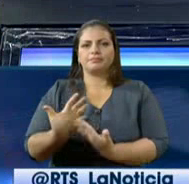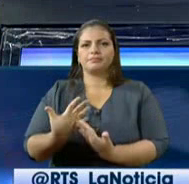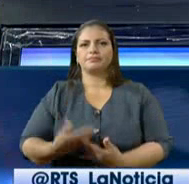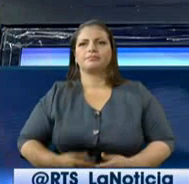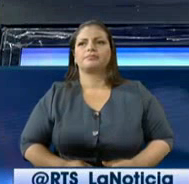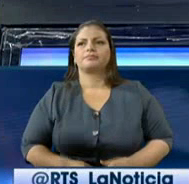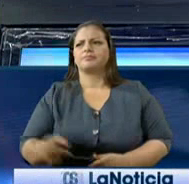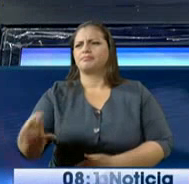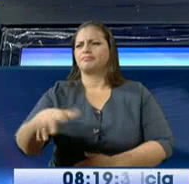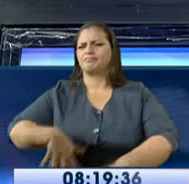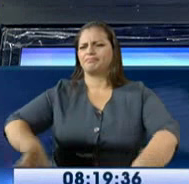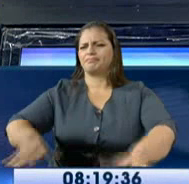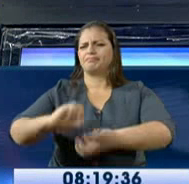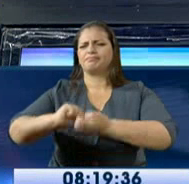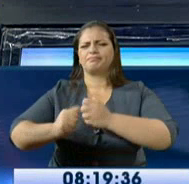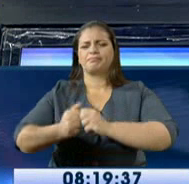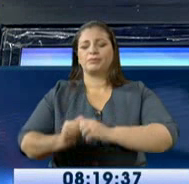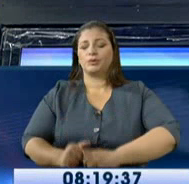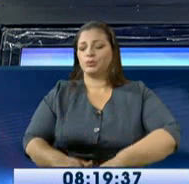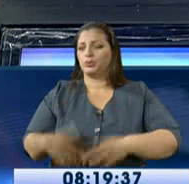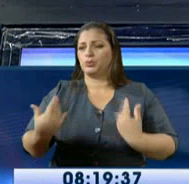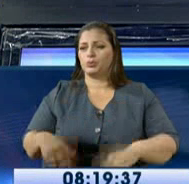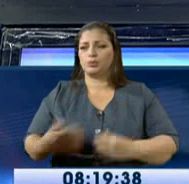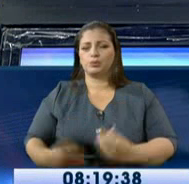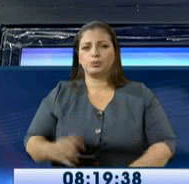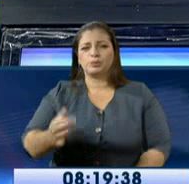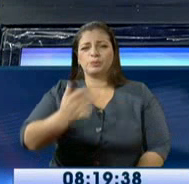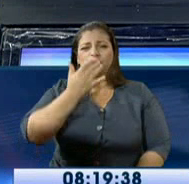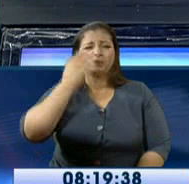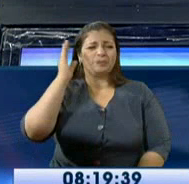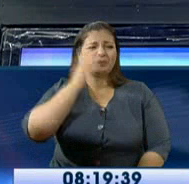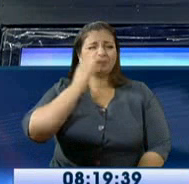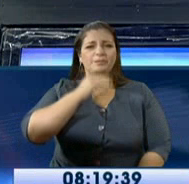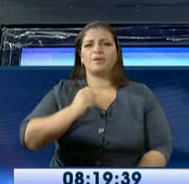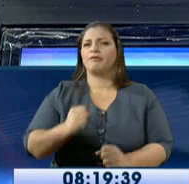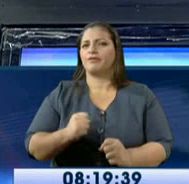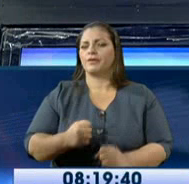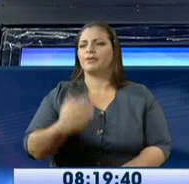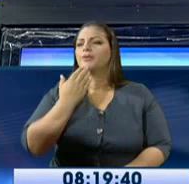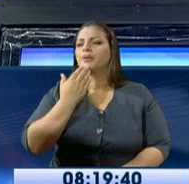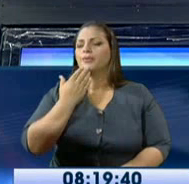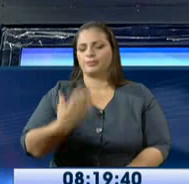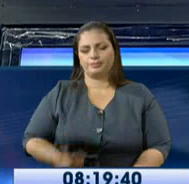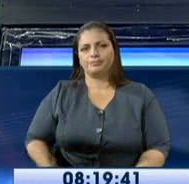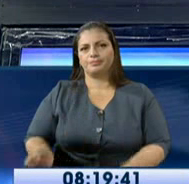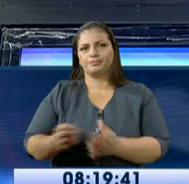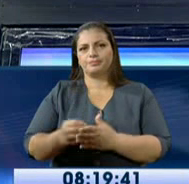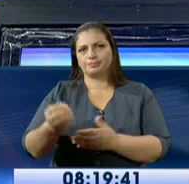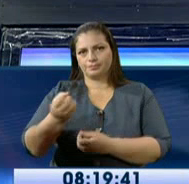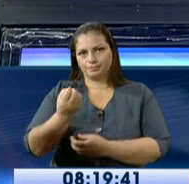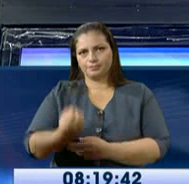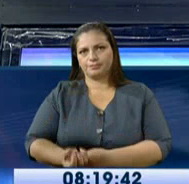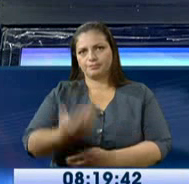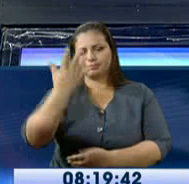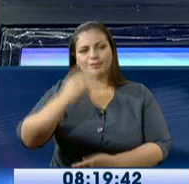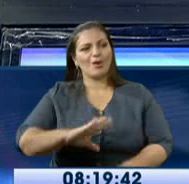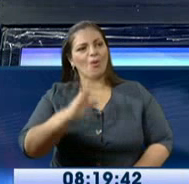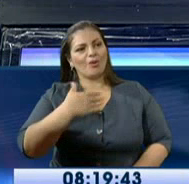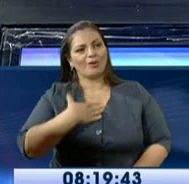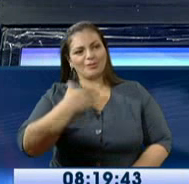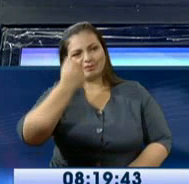situación insoportable que se vive en el sector que te encuentras, Enrique. Adelante, buenos días otra vez. Claro que sí. Hola, Hugo. ¿Qué tal, Marcela? Buenos